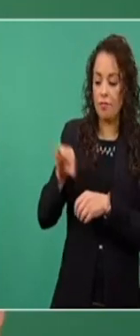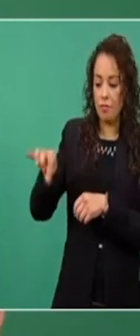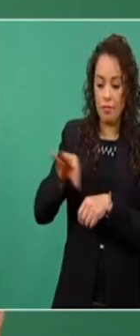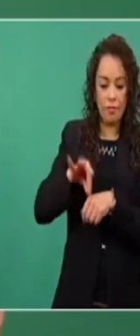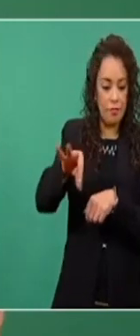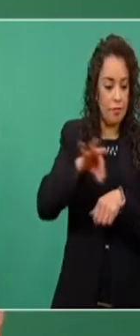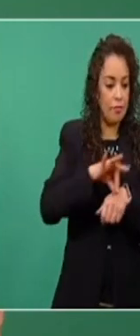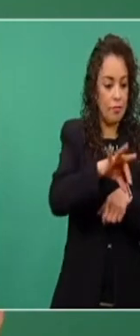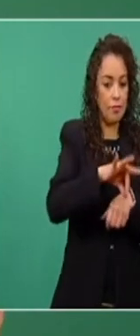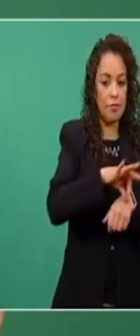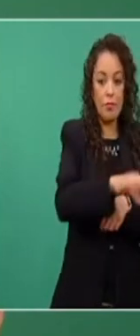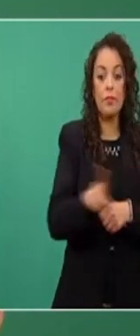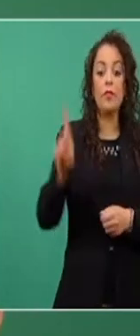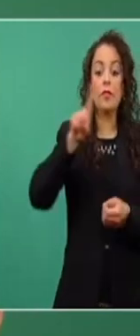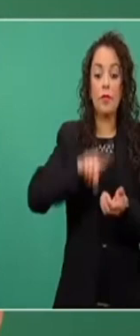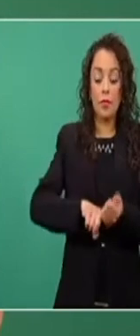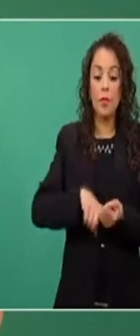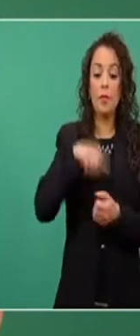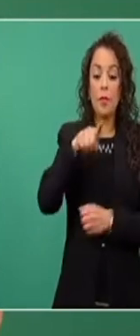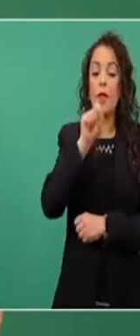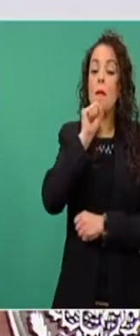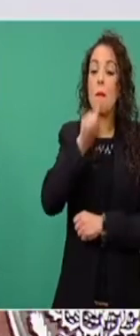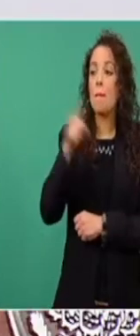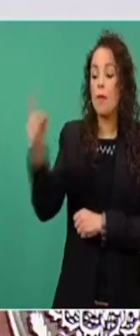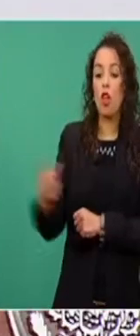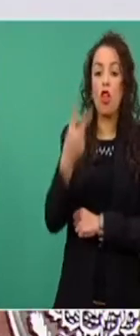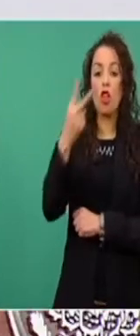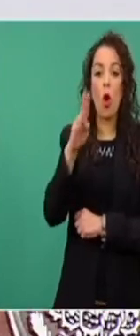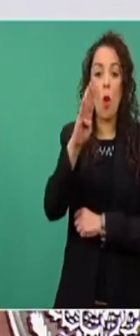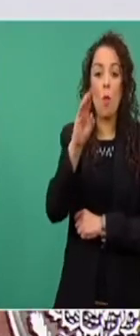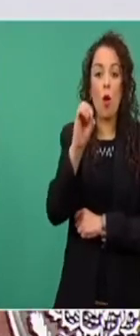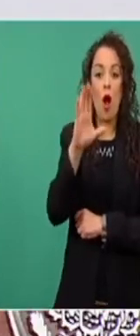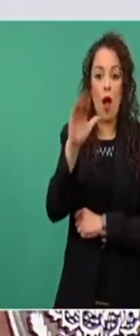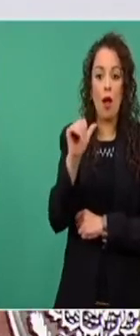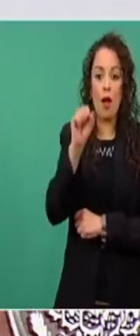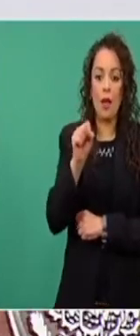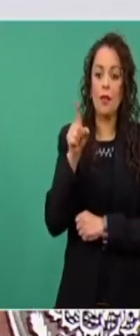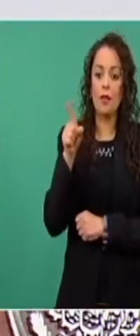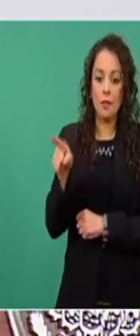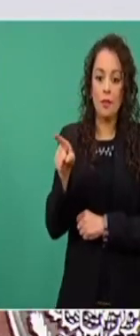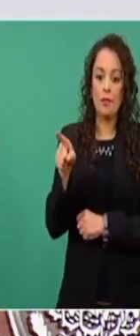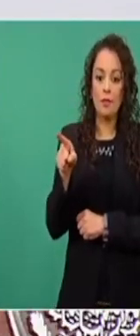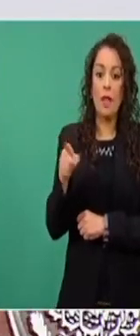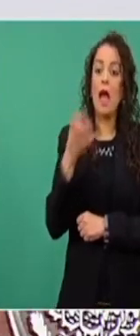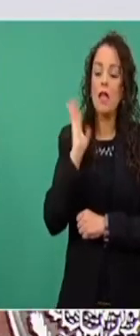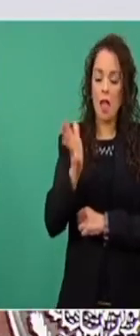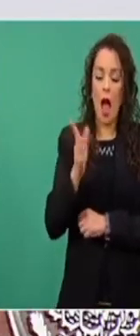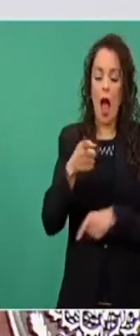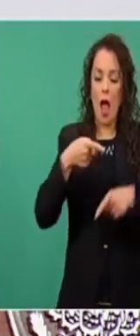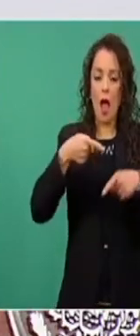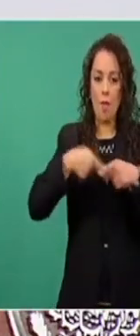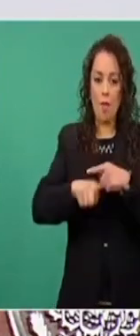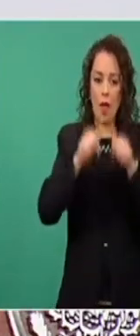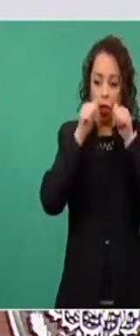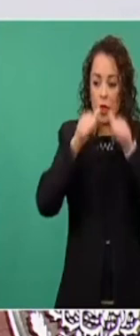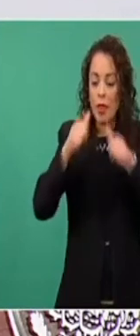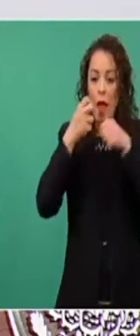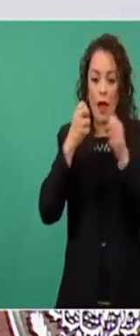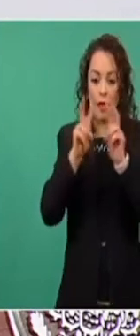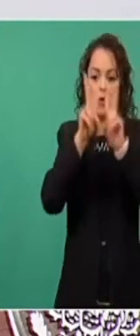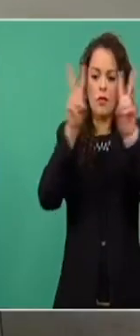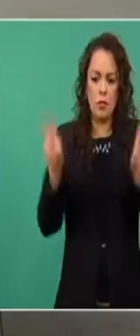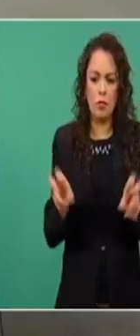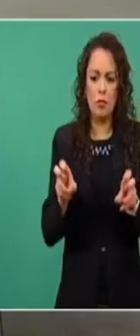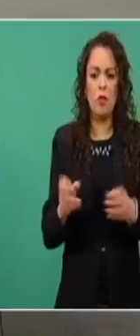a tripular la refinería de Dos Bocas. Este es un tema que ya se está atendiendo, y sobre las demandas, pues sin